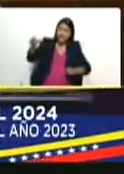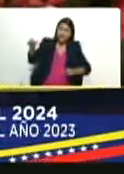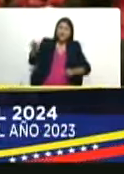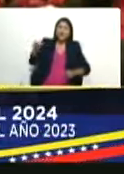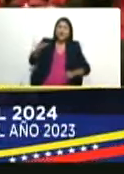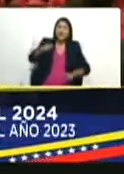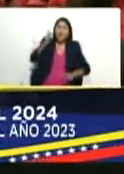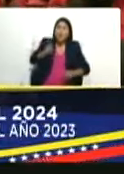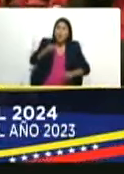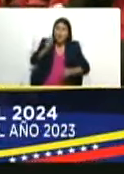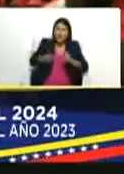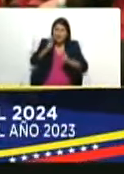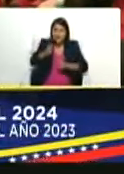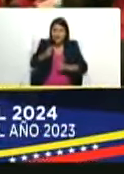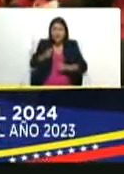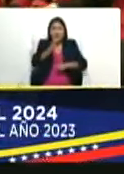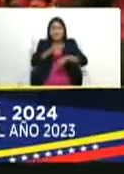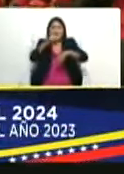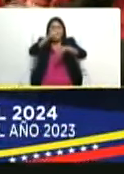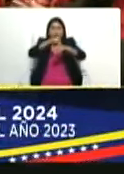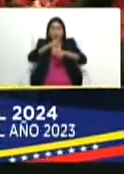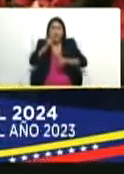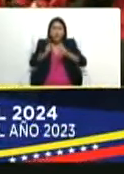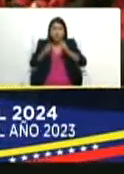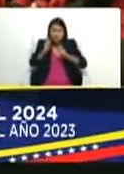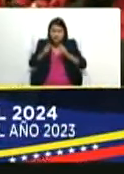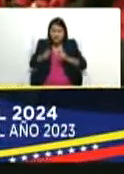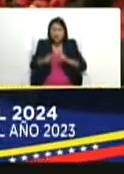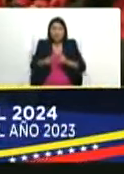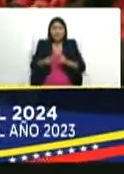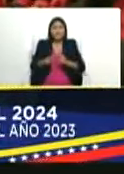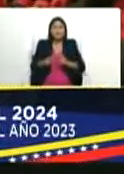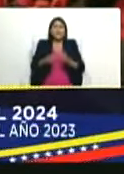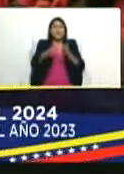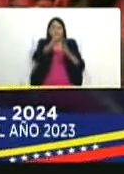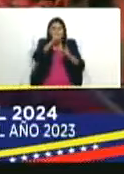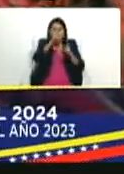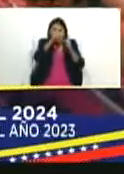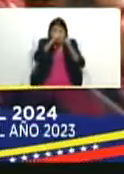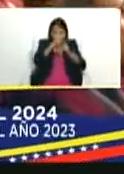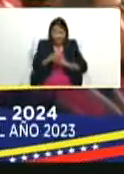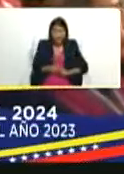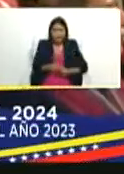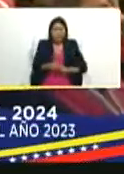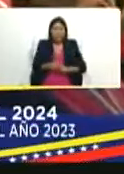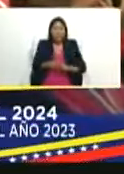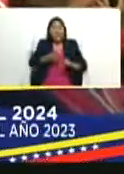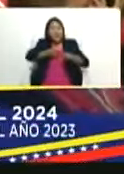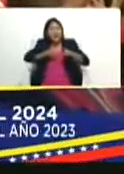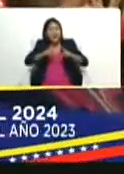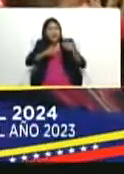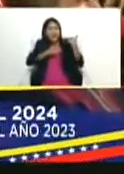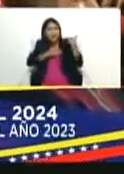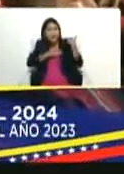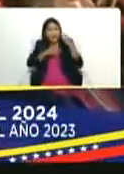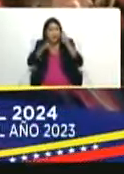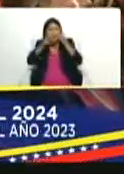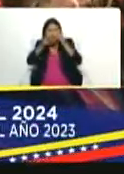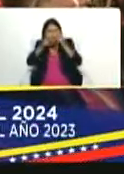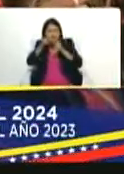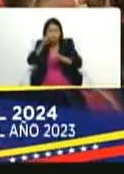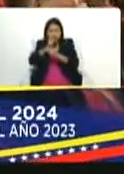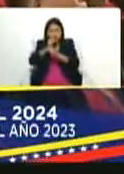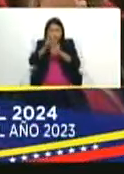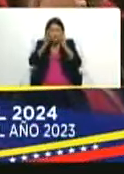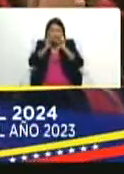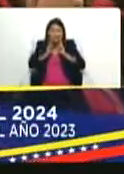magistradas, jueces y juezas, gerentes, directores, personal administrativo, personal obrero de seguridad, quienes con su arduo